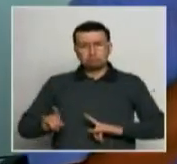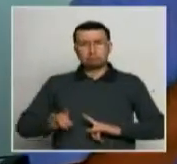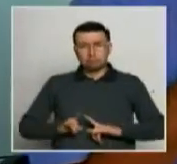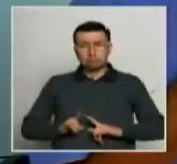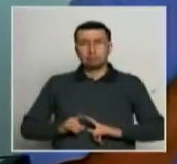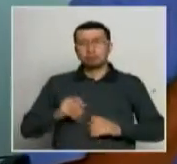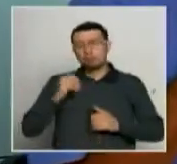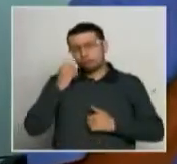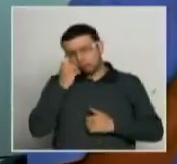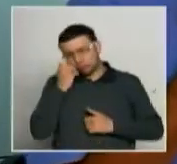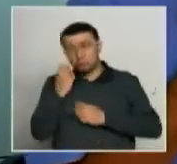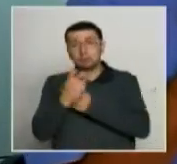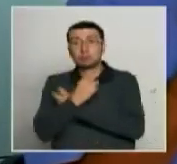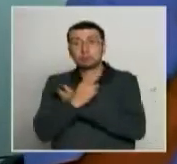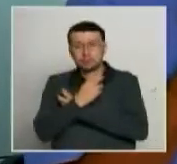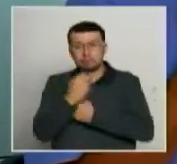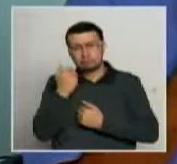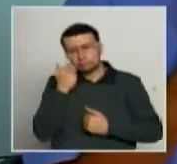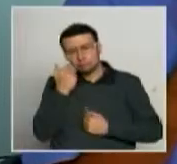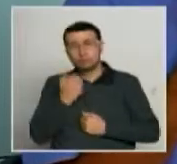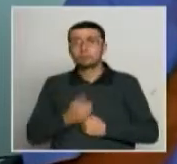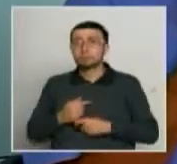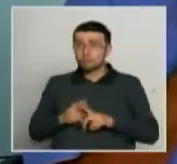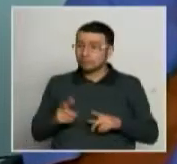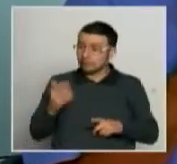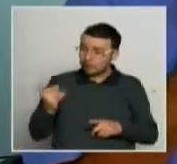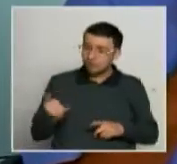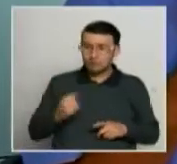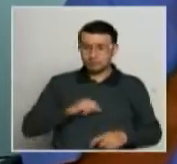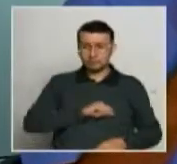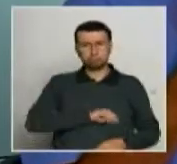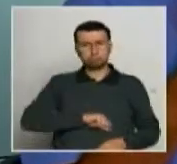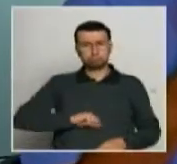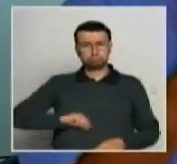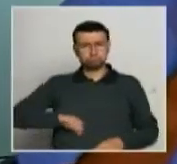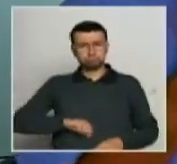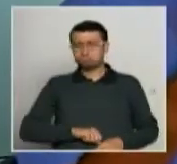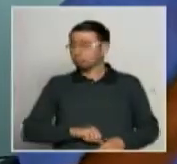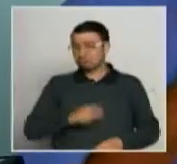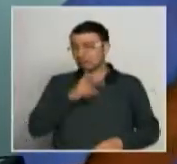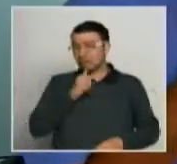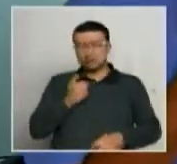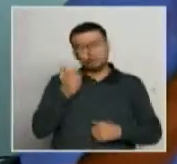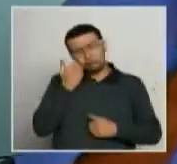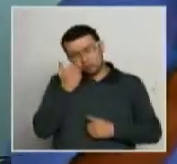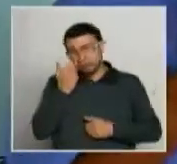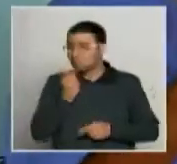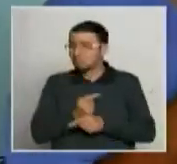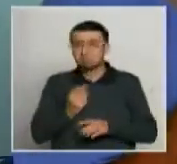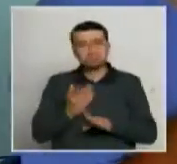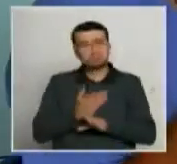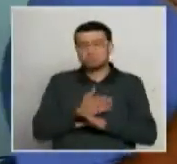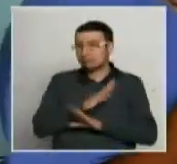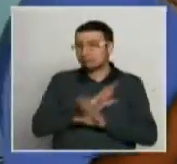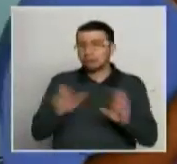cierta toxicidad, pero el caso de la ecografía no tenemos ese problema, se puede hacer las veces que quiera.